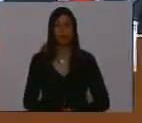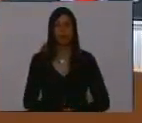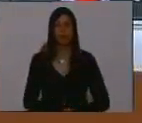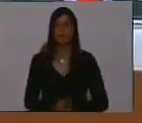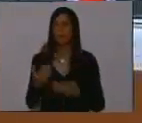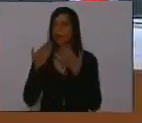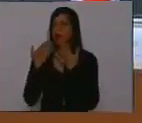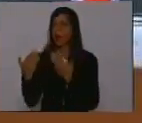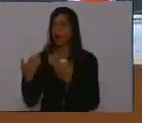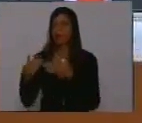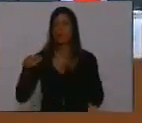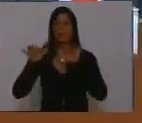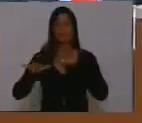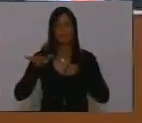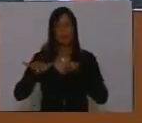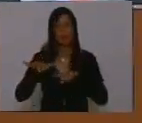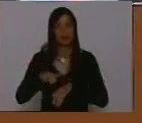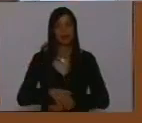Gracias. Invitamos